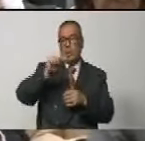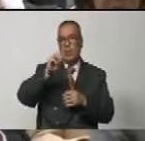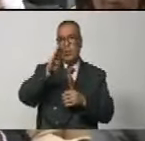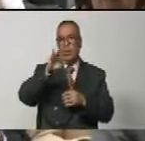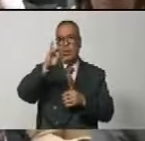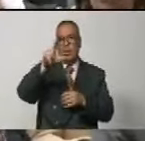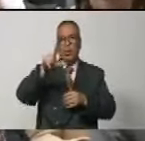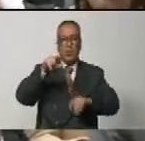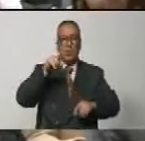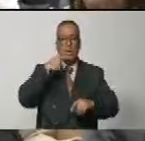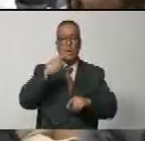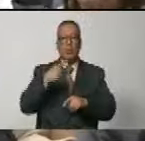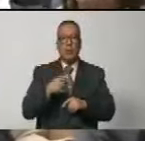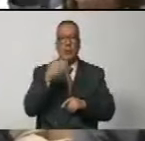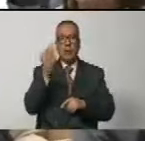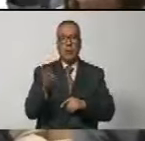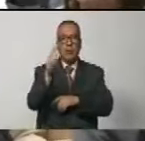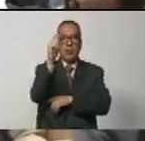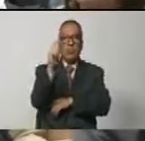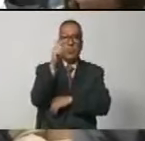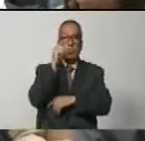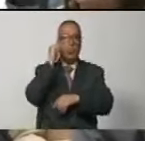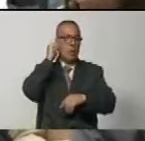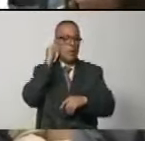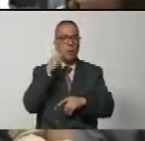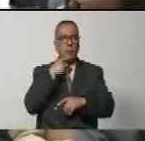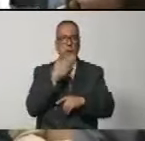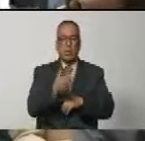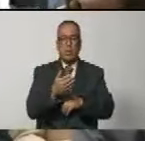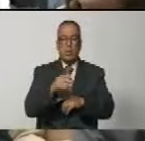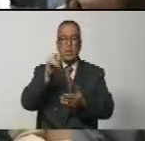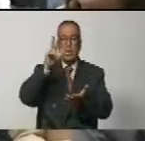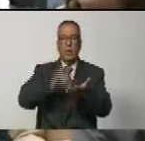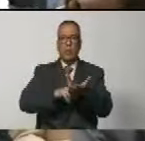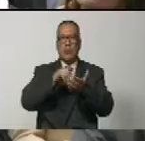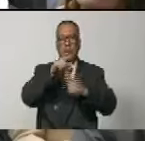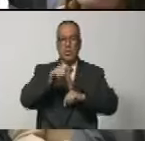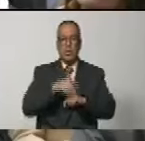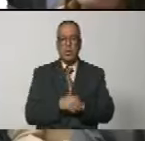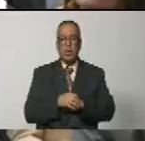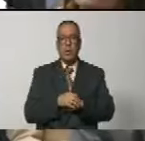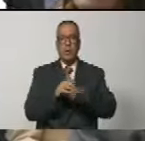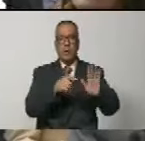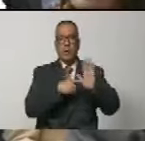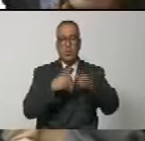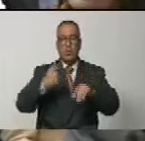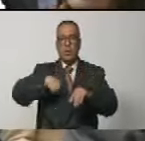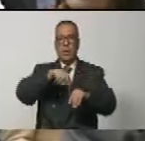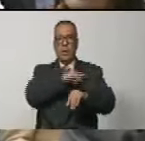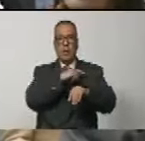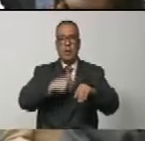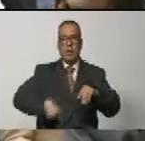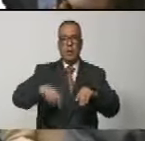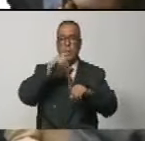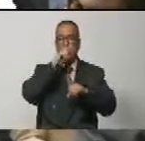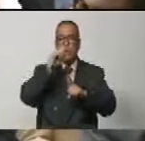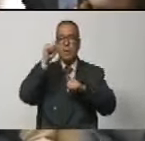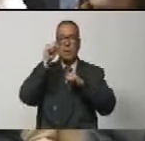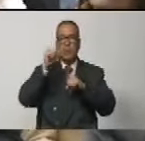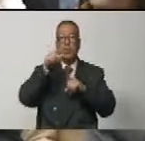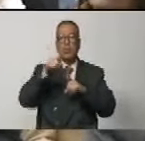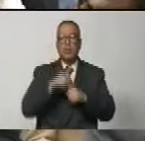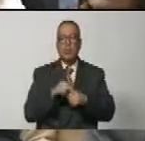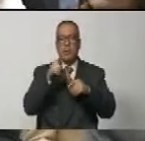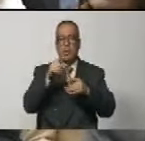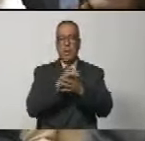Abdul Khaled, no me queda más, diputados y diputadas, que solicitarles la aprobación de la propuesta de nuestro presidente Nicolás Maduro Moros, de